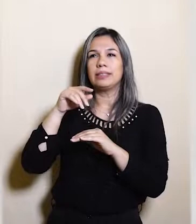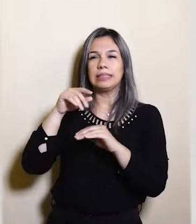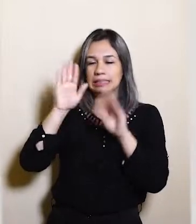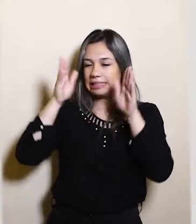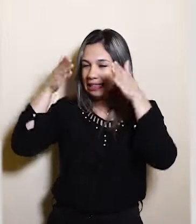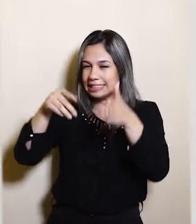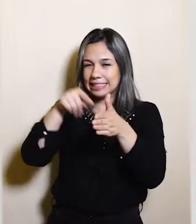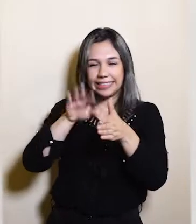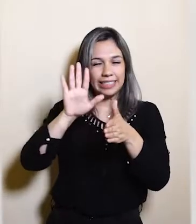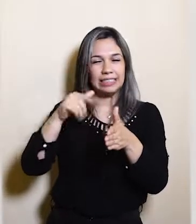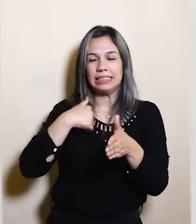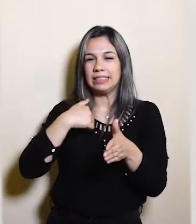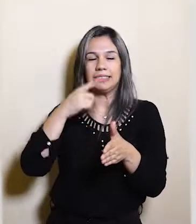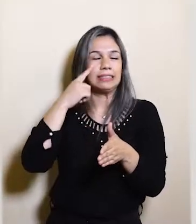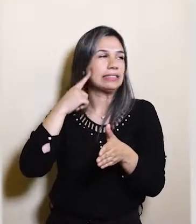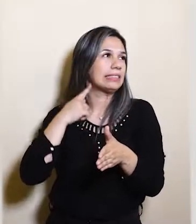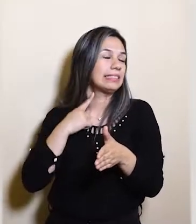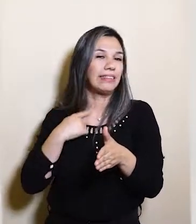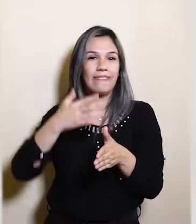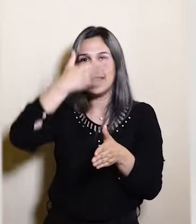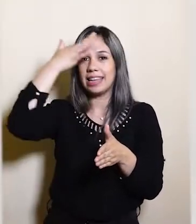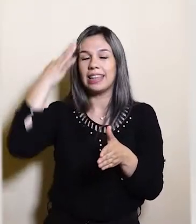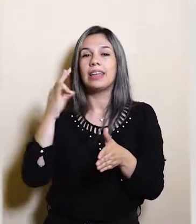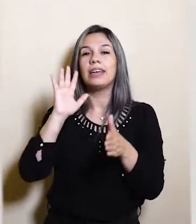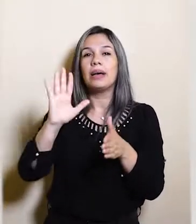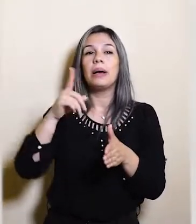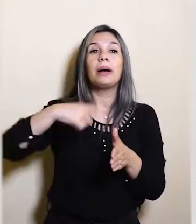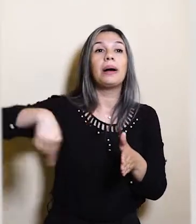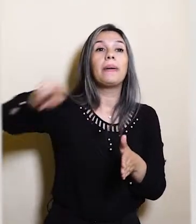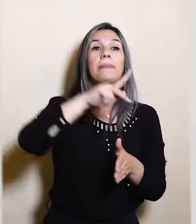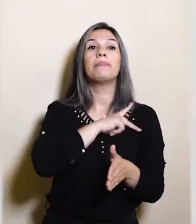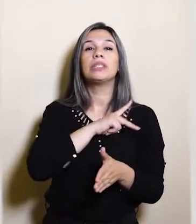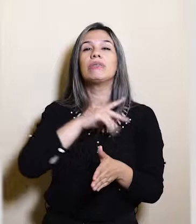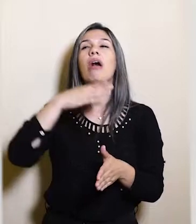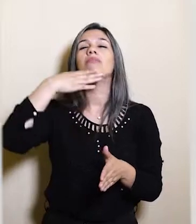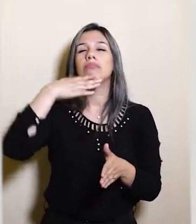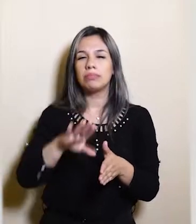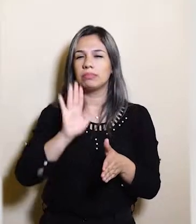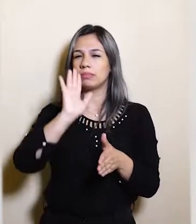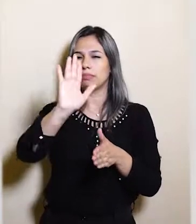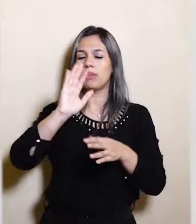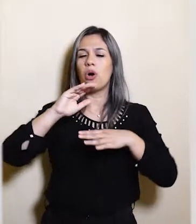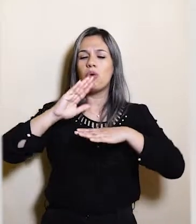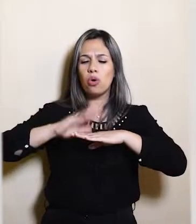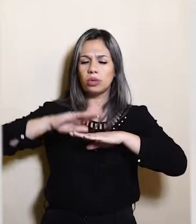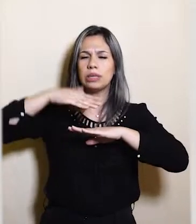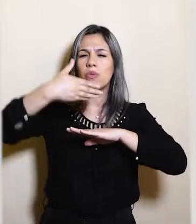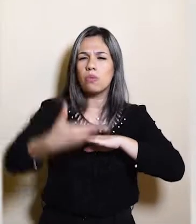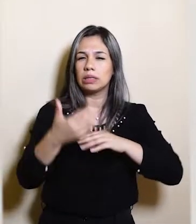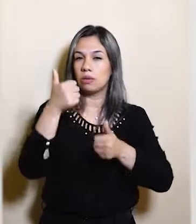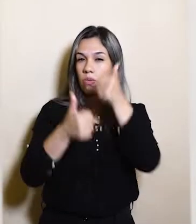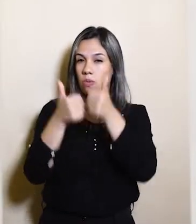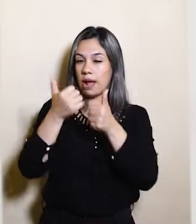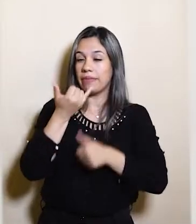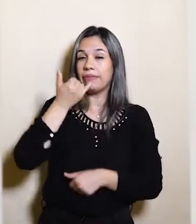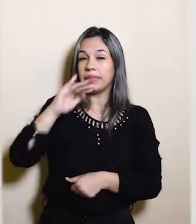en esta cuestión que a mí me apasiona en particular, para que la gente pueda entender cuáles pueden ser las consecuencias en la vida de una niña que queda